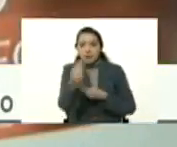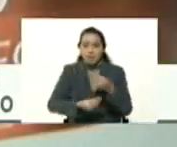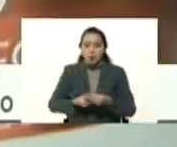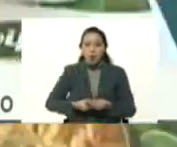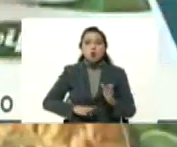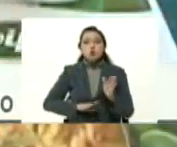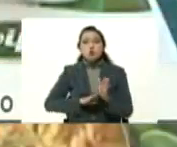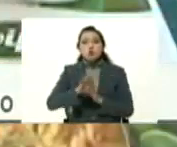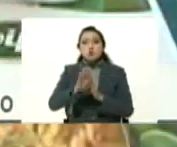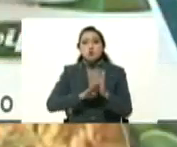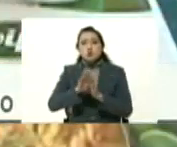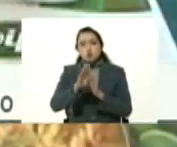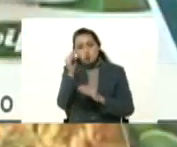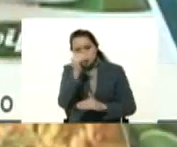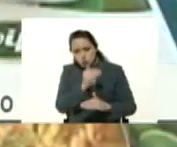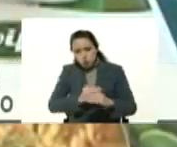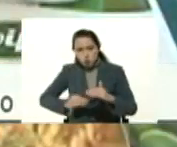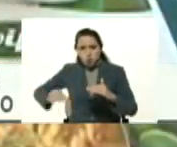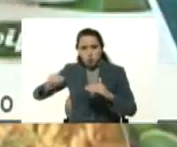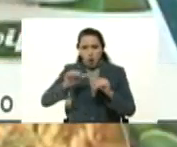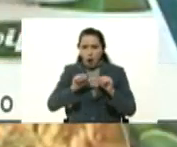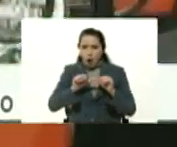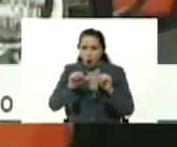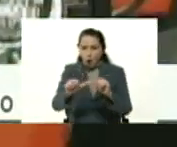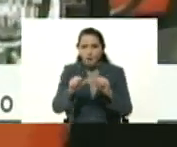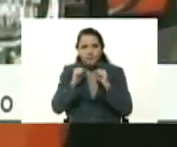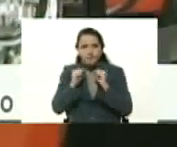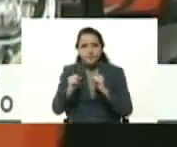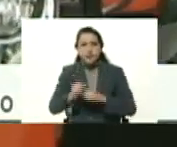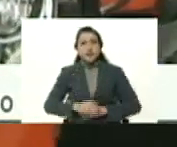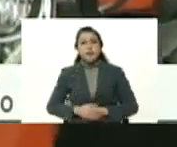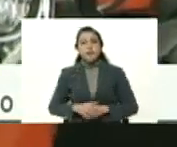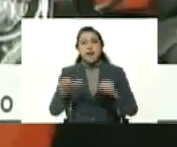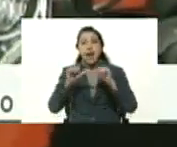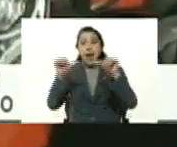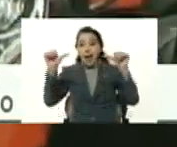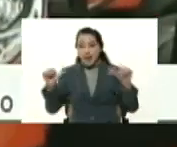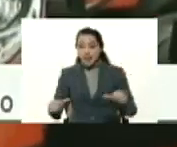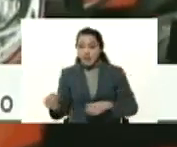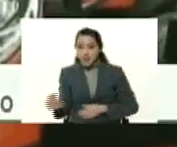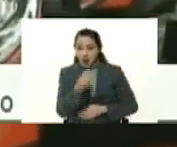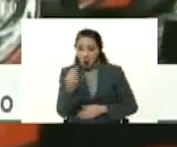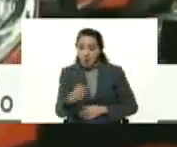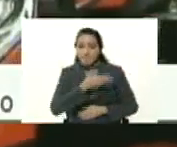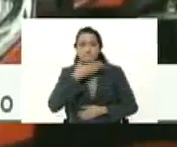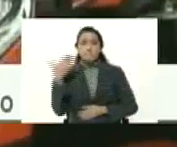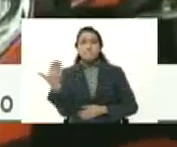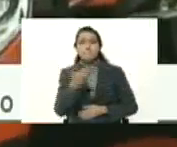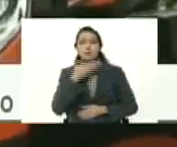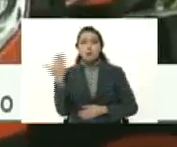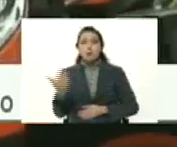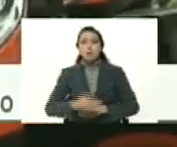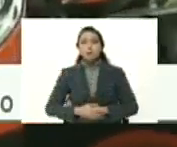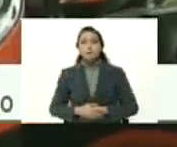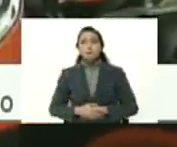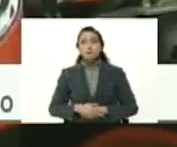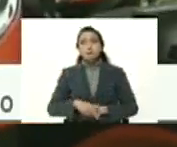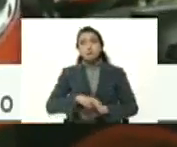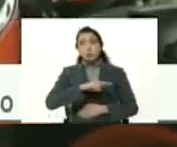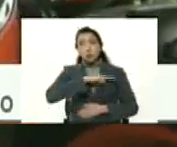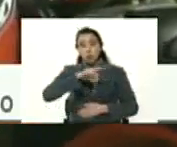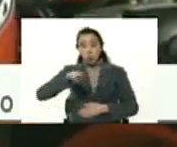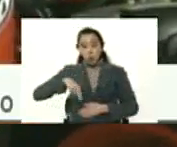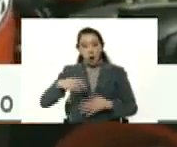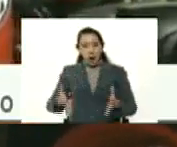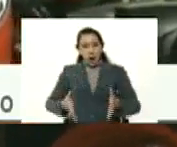así elevar de manera contundente el sistema alimenticio del país. Hoy aquí hemos logrado